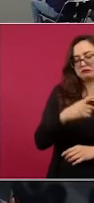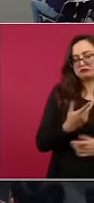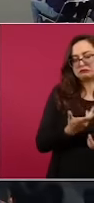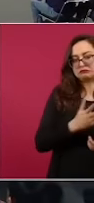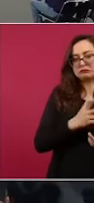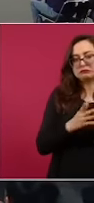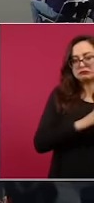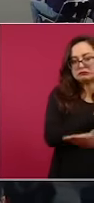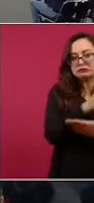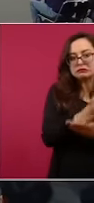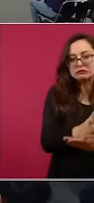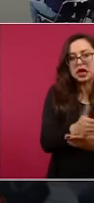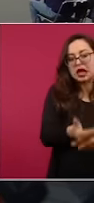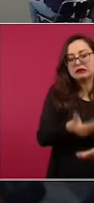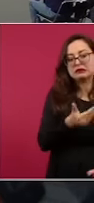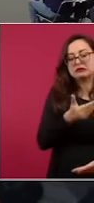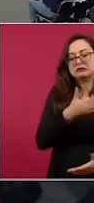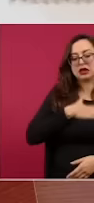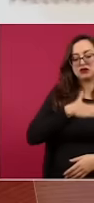Entonces es muy lamentable,